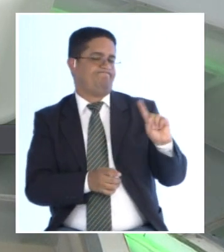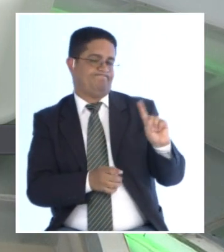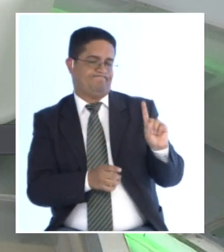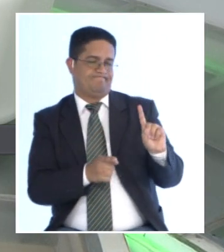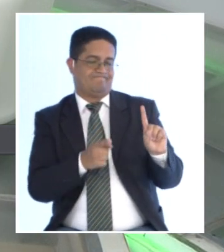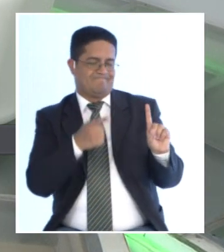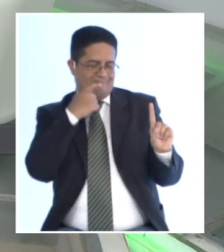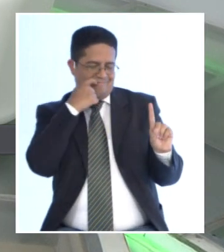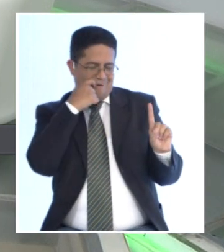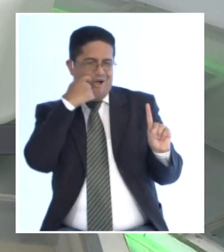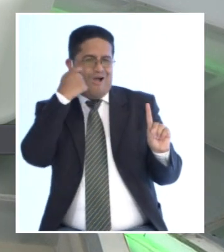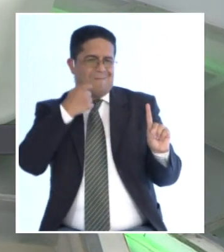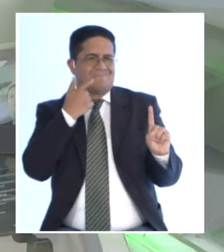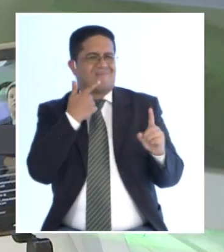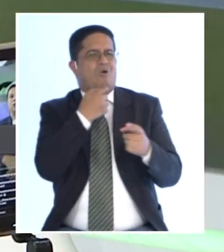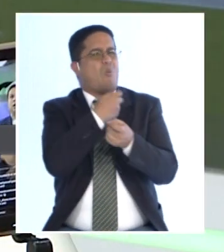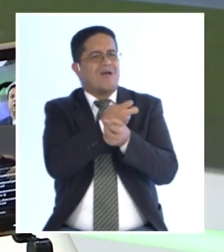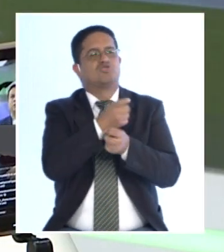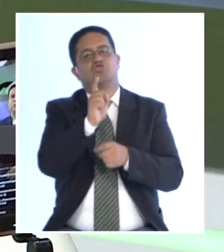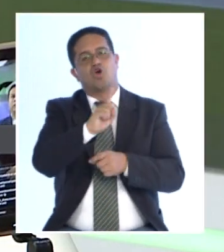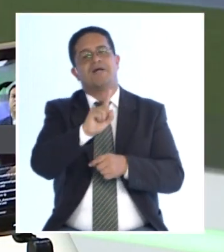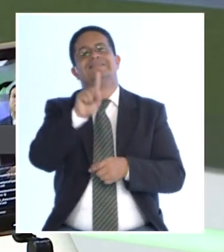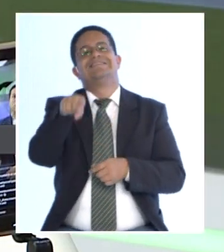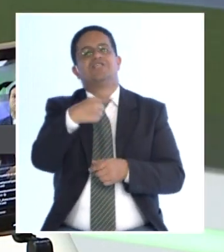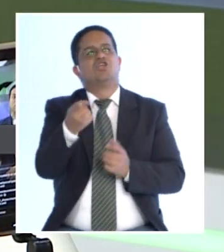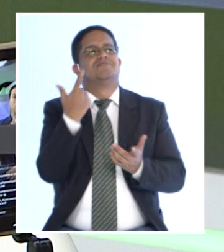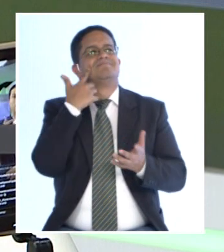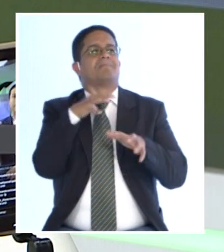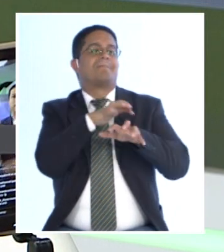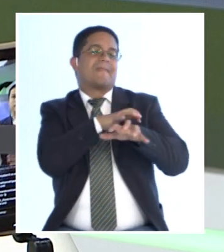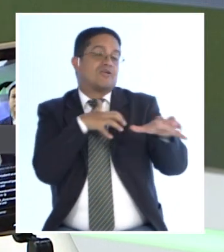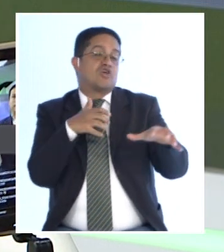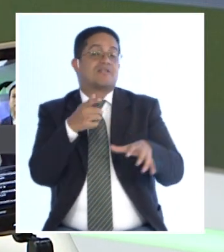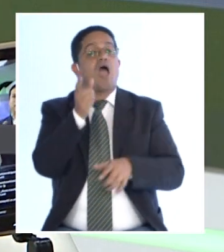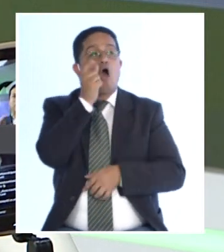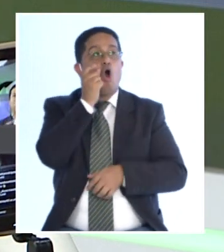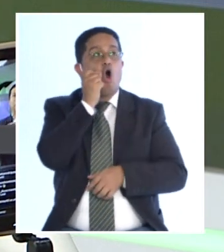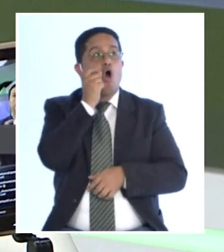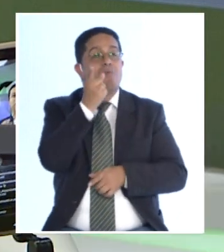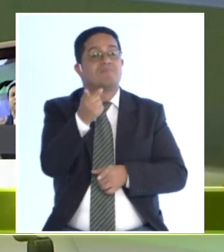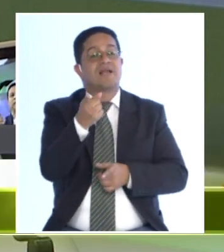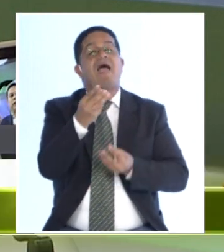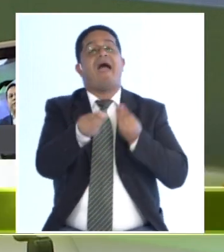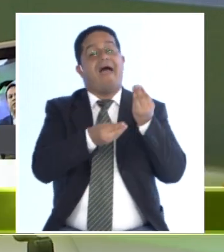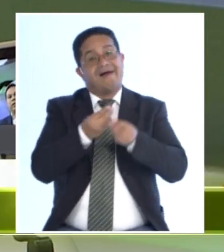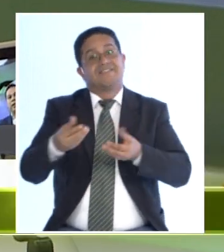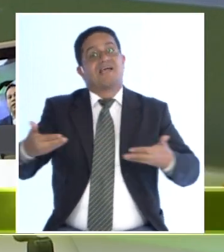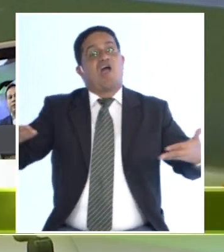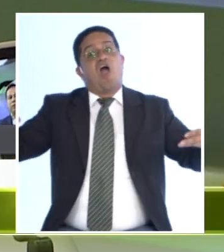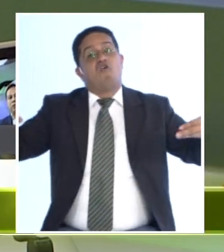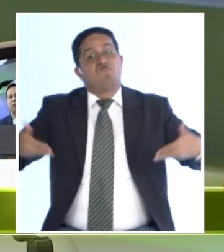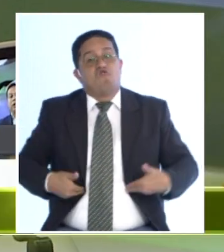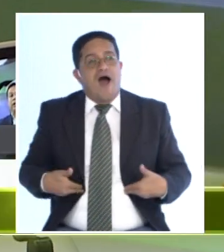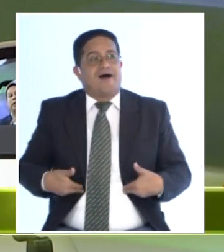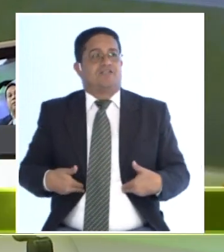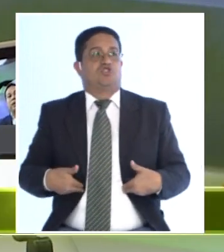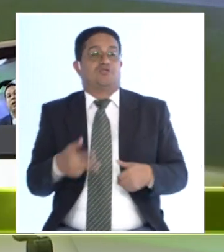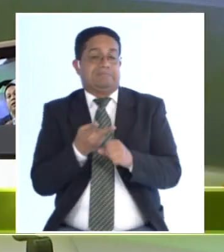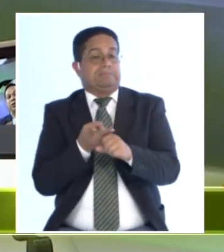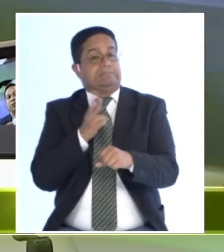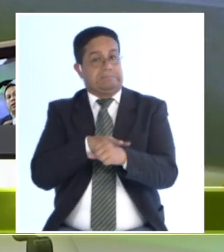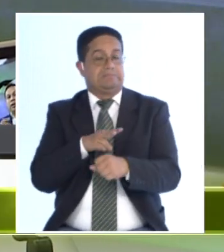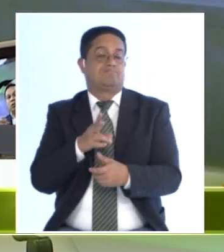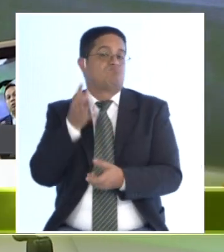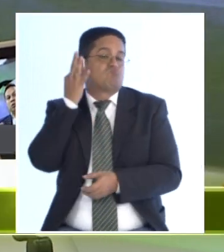el componente óseo, pero sí está más asociado al hecho de que los hombres están involucrados en más actividades físicas de esfuerzo y también